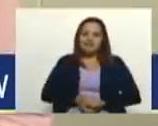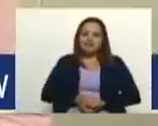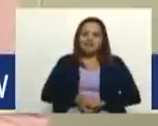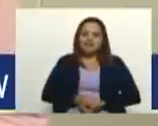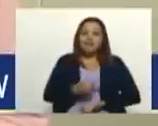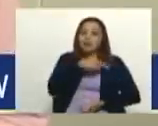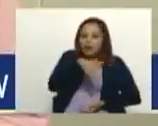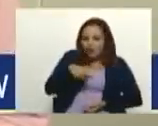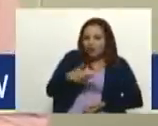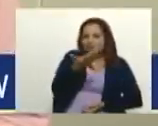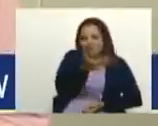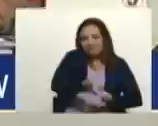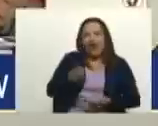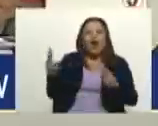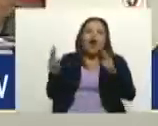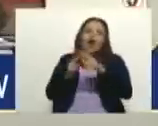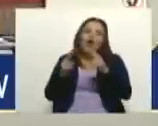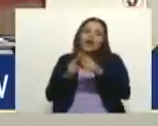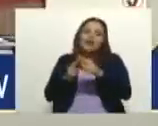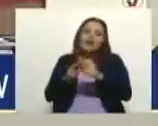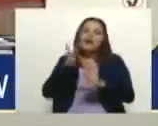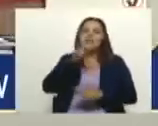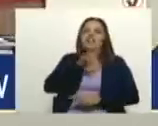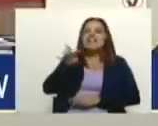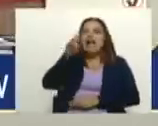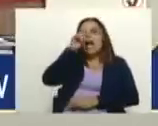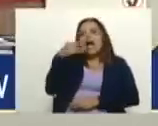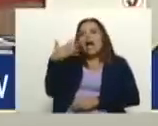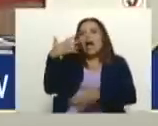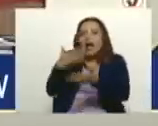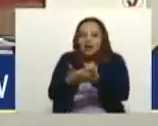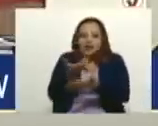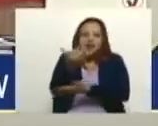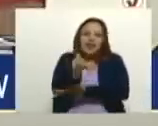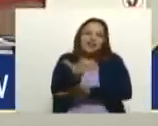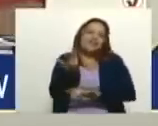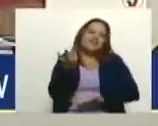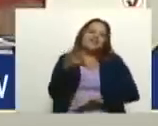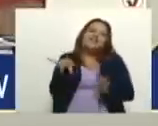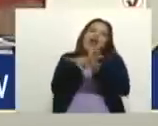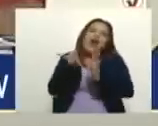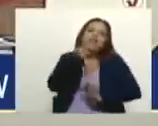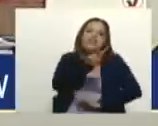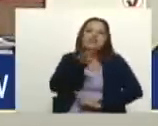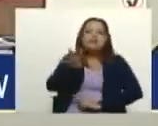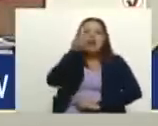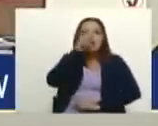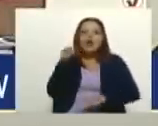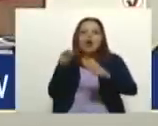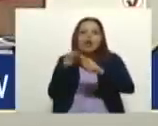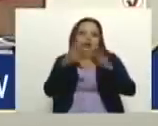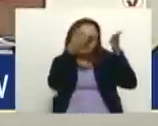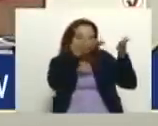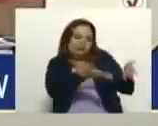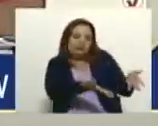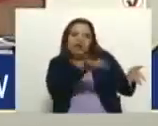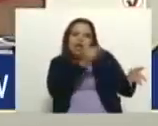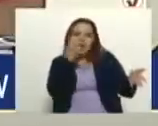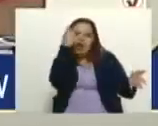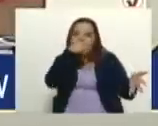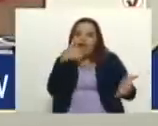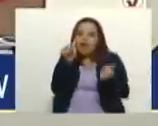Nosotros ya los conocemos, tenemos más de 23 años en esto, 24 años conociéndolos, viéndoles la